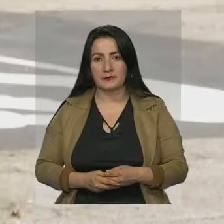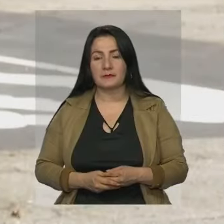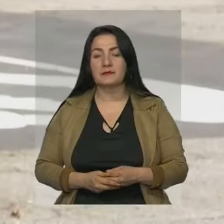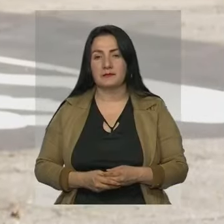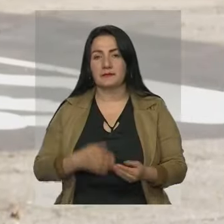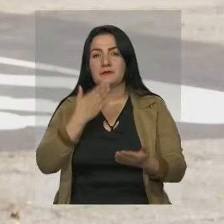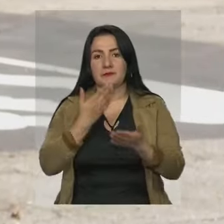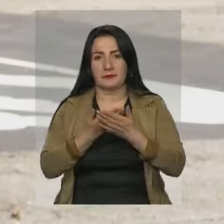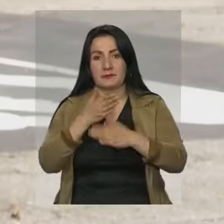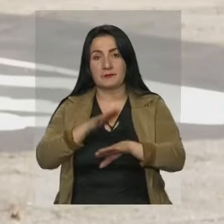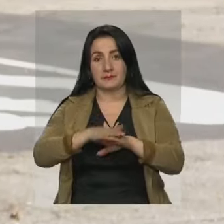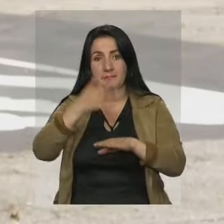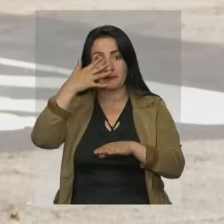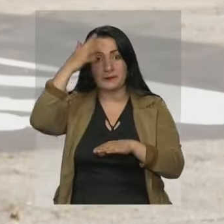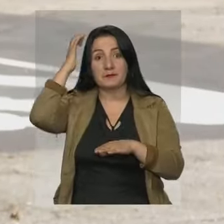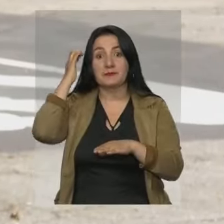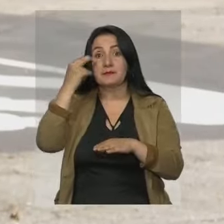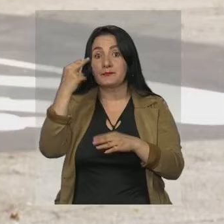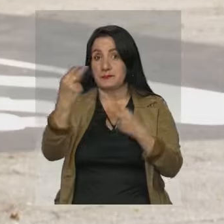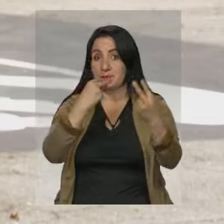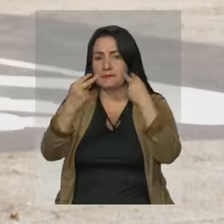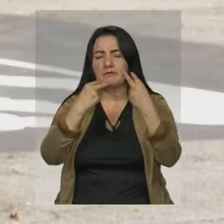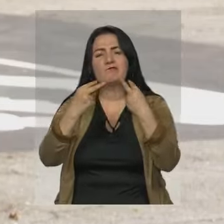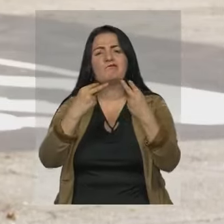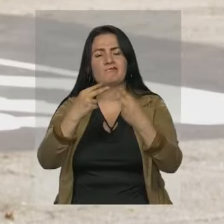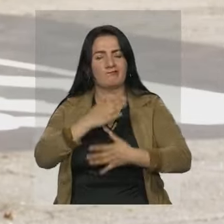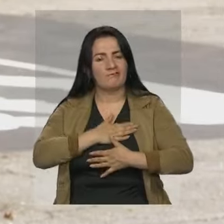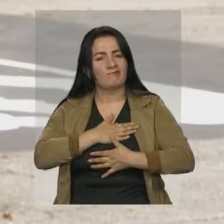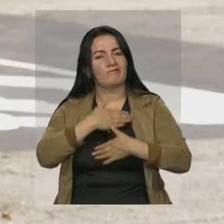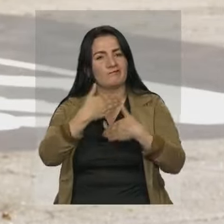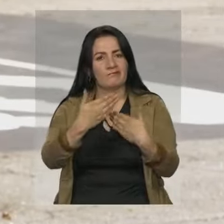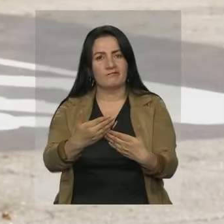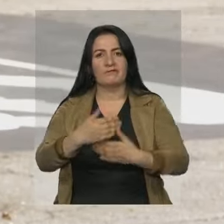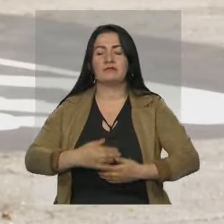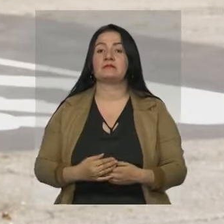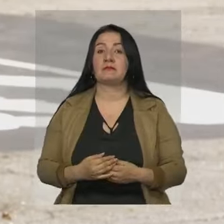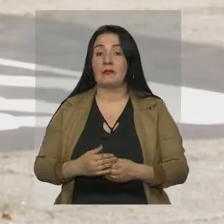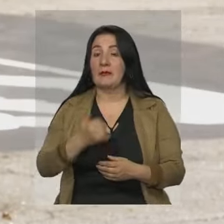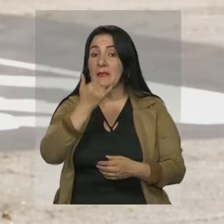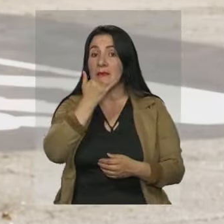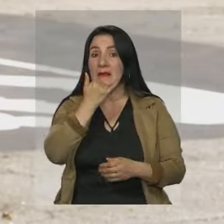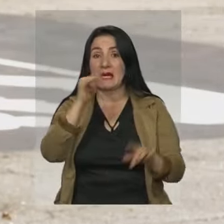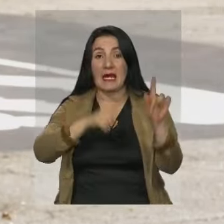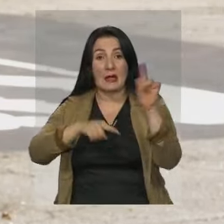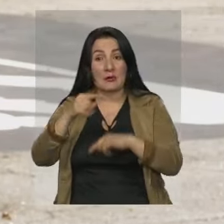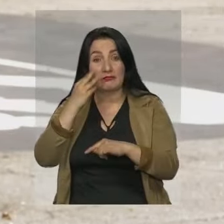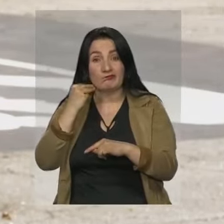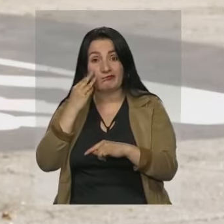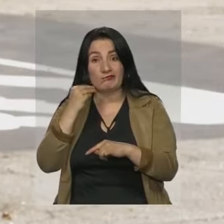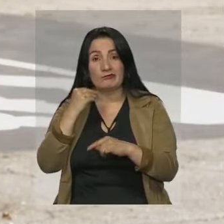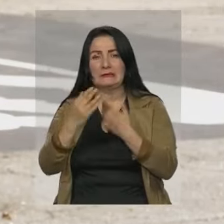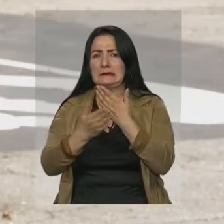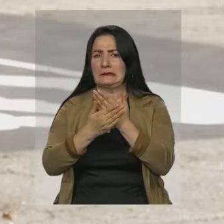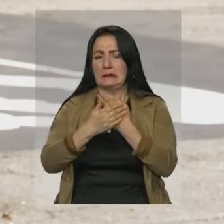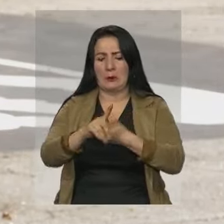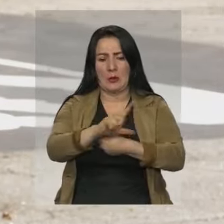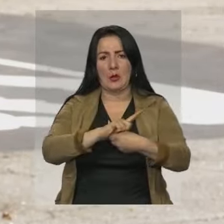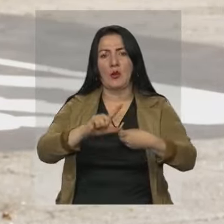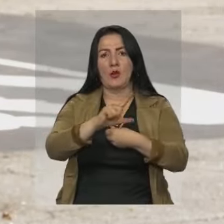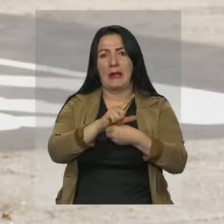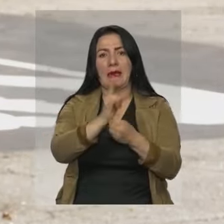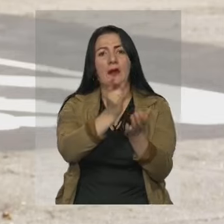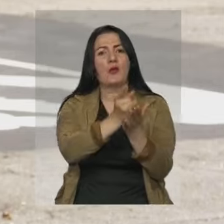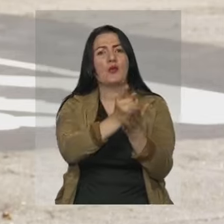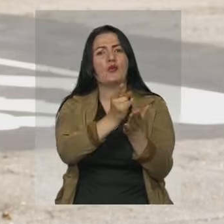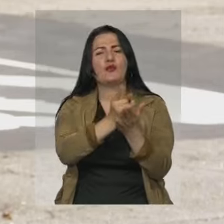Cristian, para usted muy buenas tardes y para todos los televidentes, es un gusto saludarlos. Mire, lo que dicen algunos expertos es que en la localidad de Usme